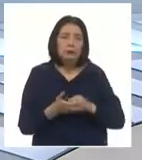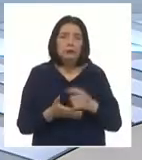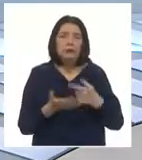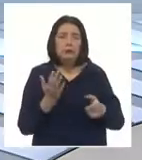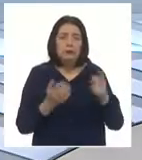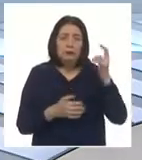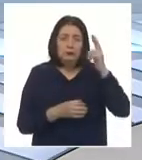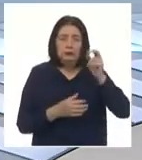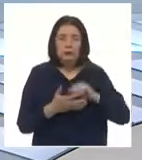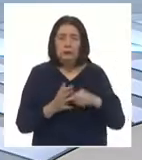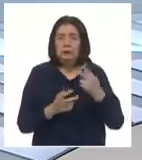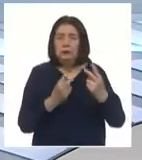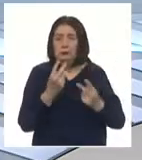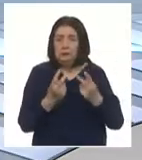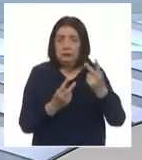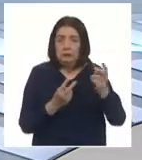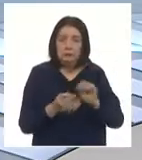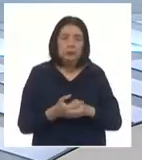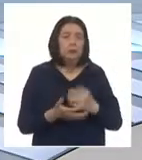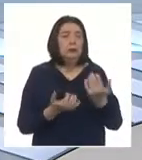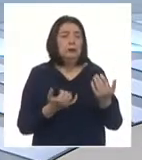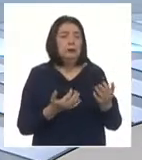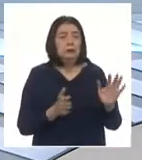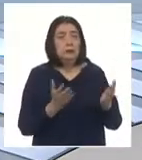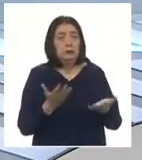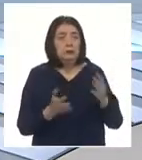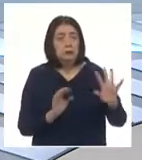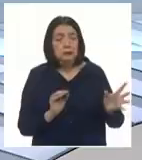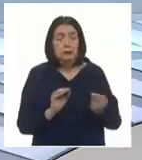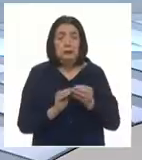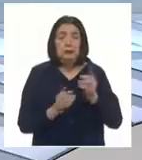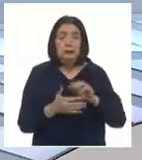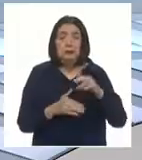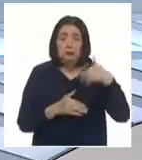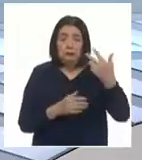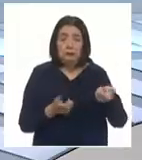sido motivo de las visitas, si acaso hay algunas declaraciones adicionales. Regresamos contigo tras la pausa y con más.